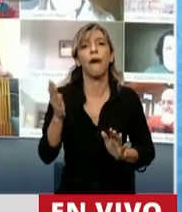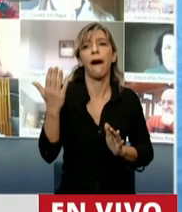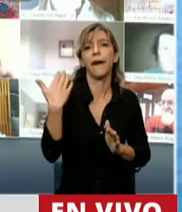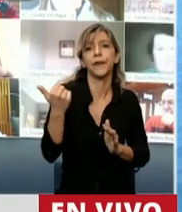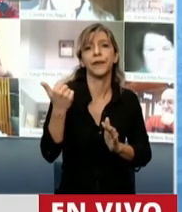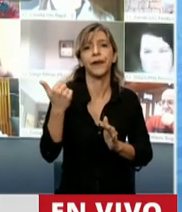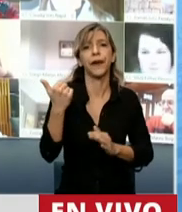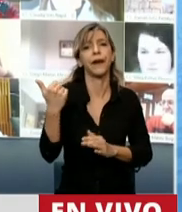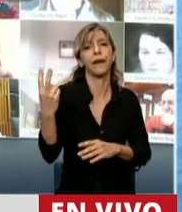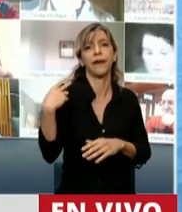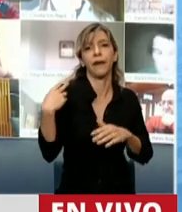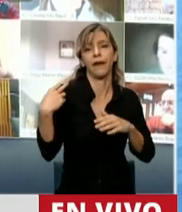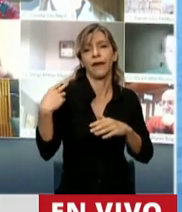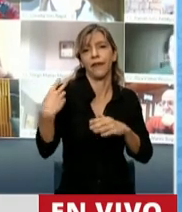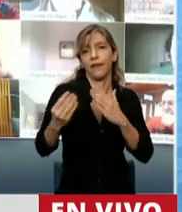de gabinete